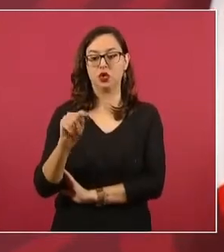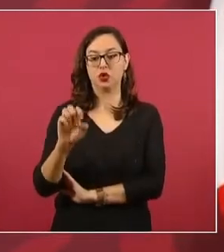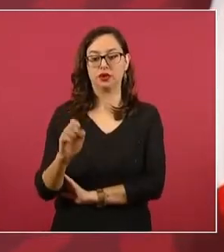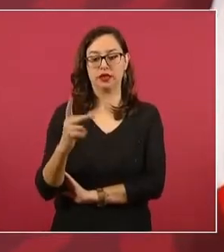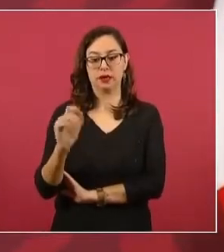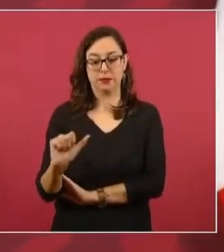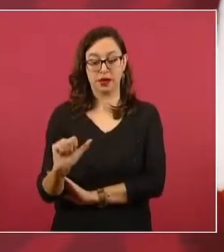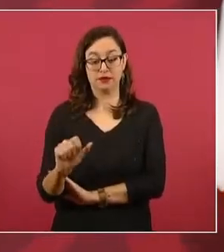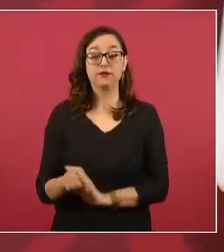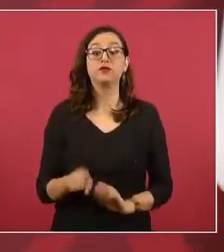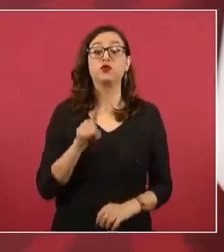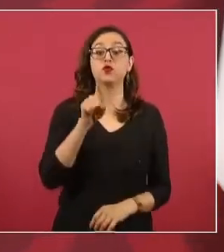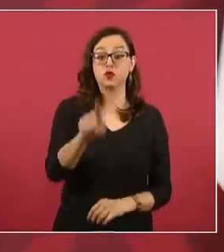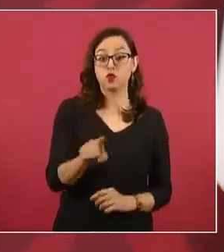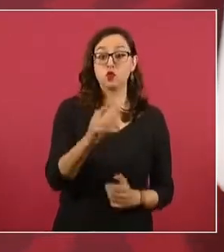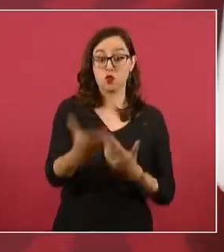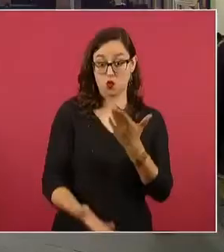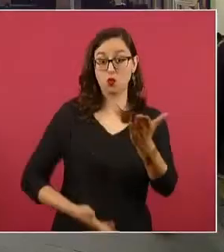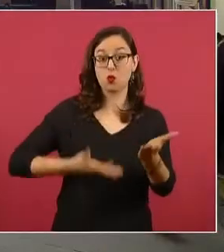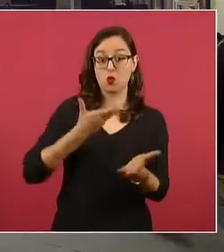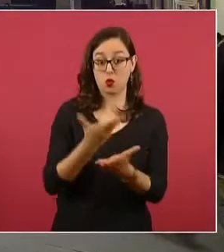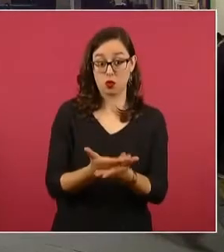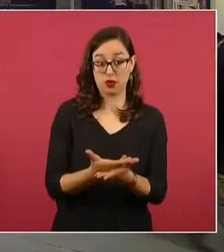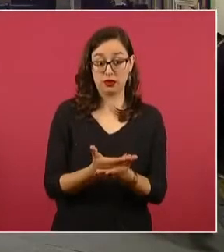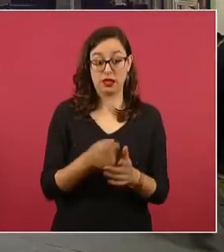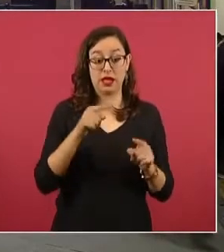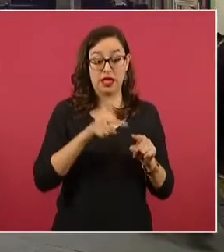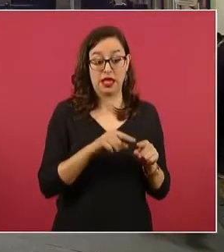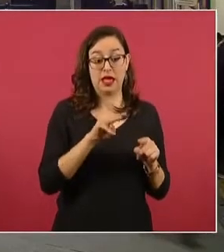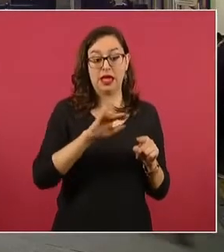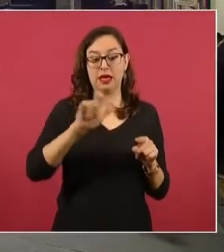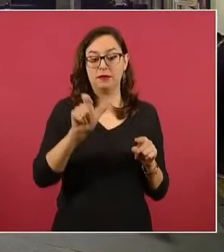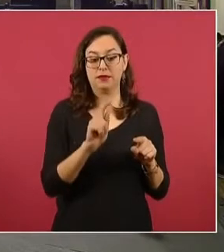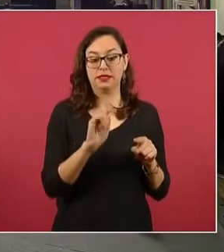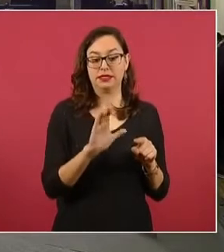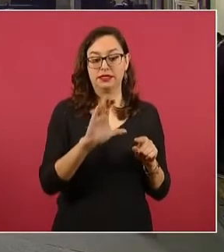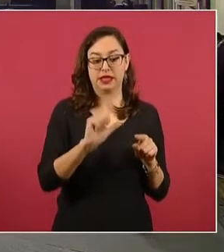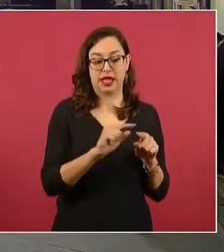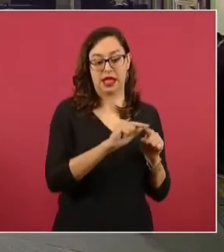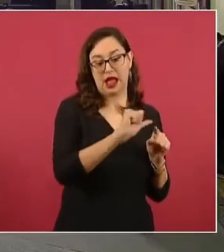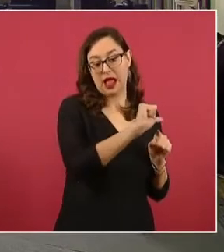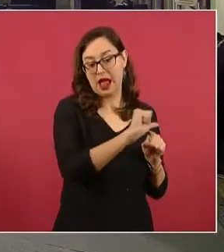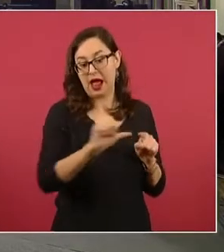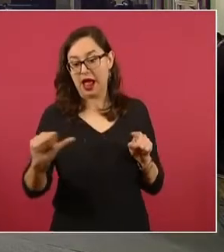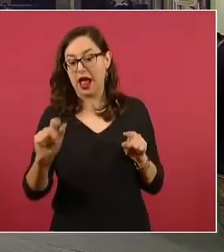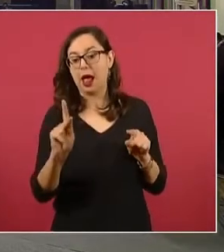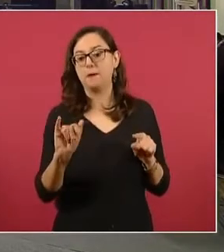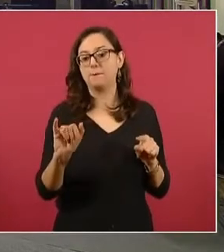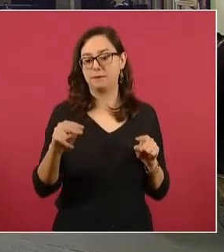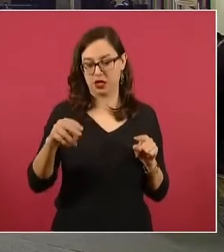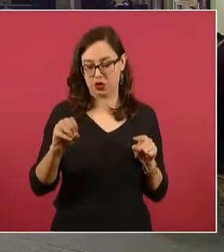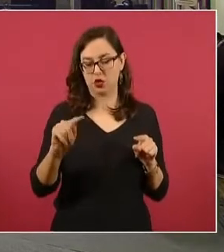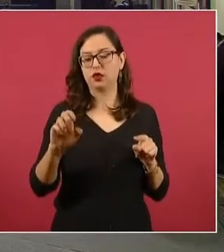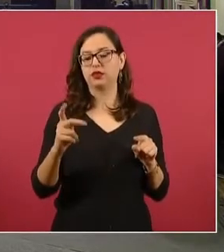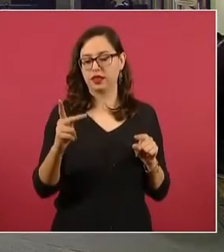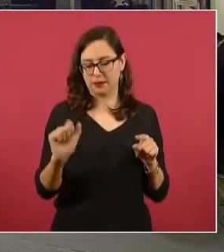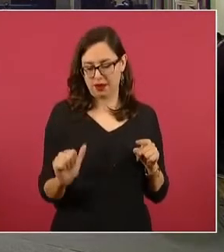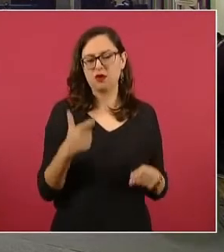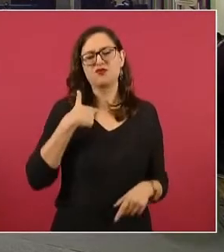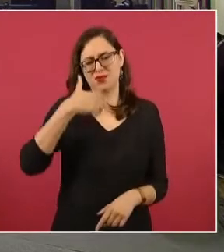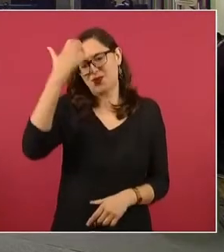tú estás planteando, que es de la Mixteca hacia Pinotepa, la conozco bien,